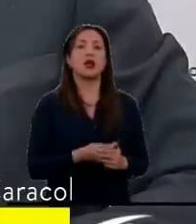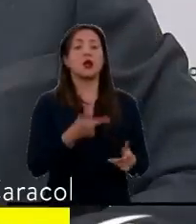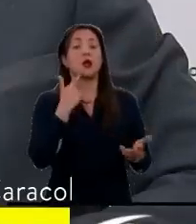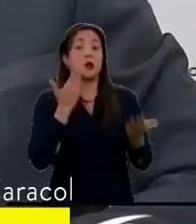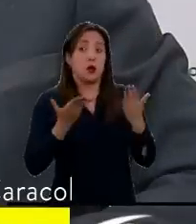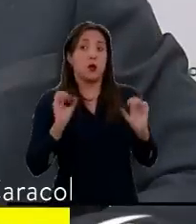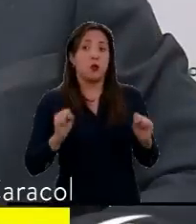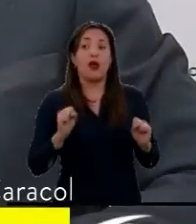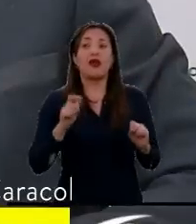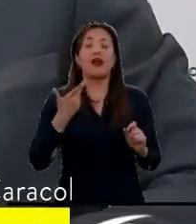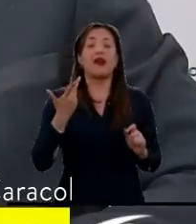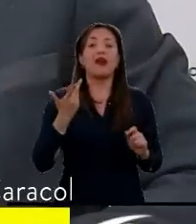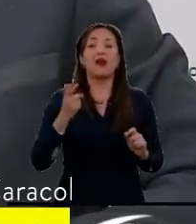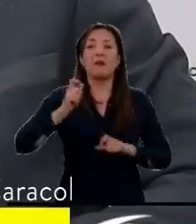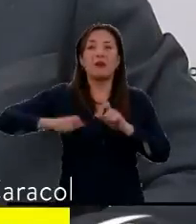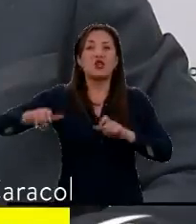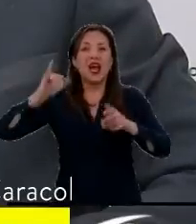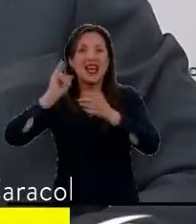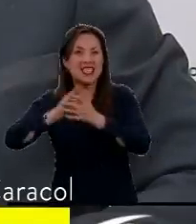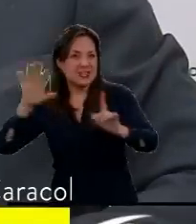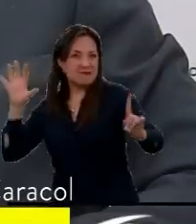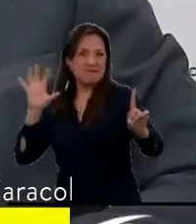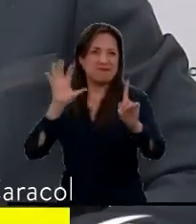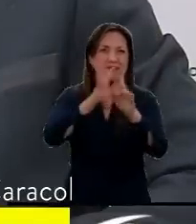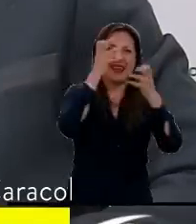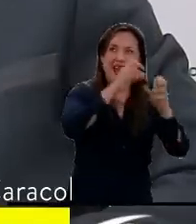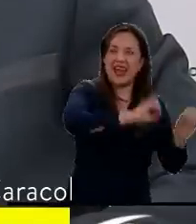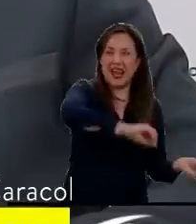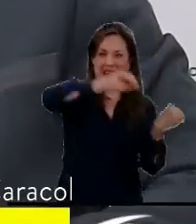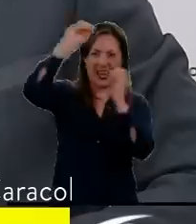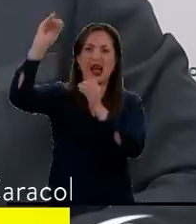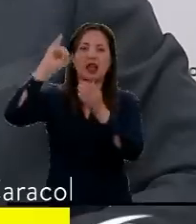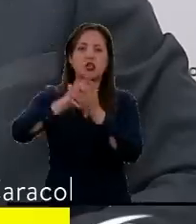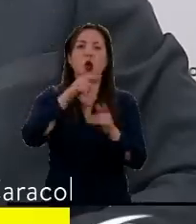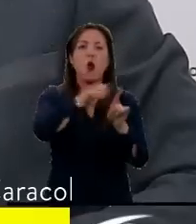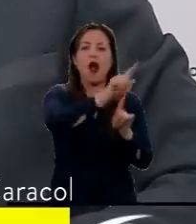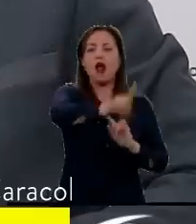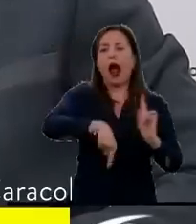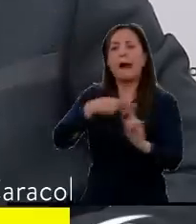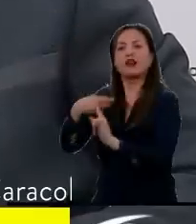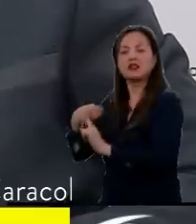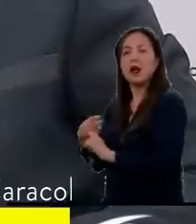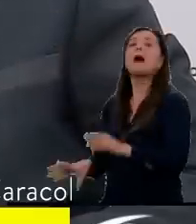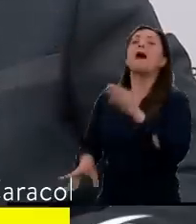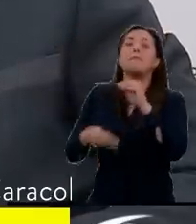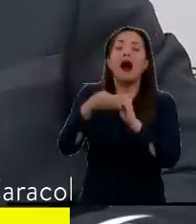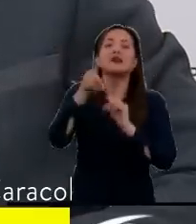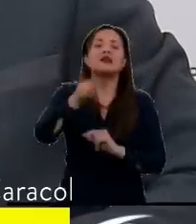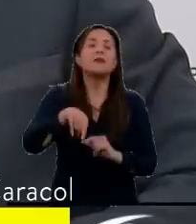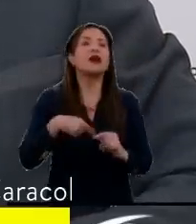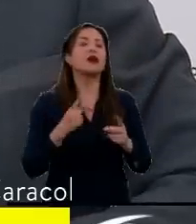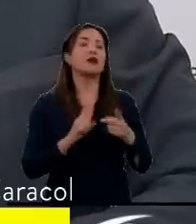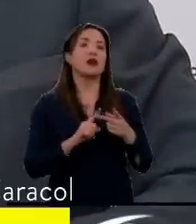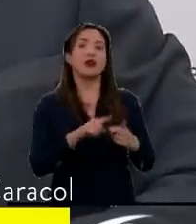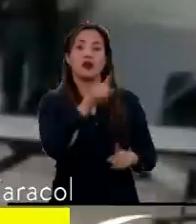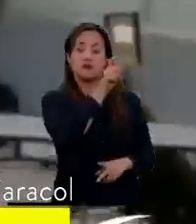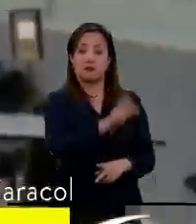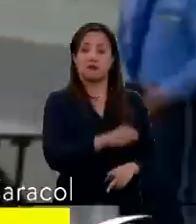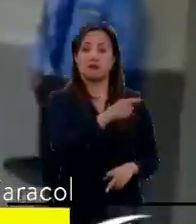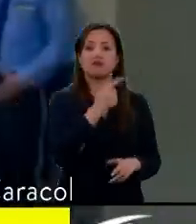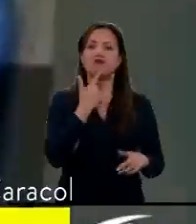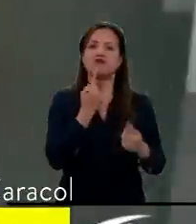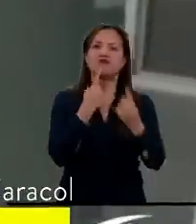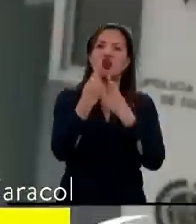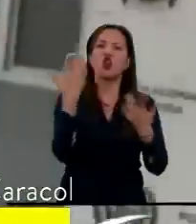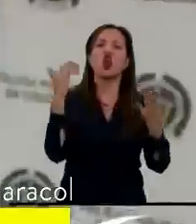algo o sea las personas que hicieron la fuerza para extraditarlo digámoslo así como una amenaza aparte de eso pues tener el digamos habló con